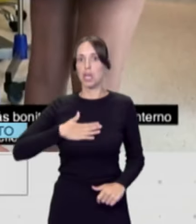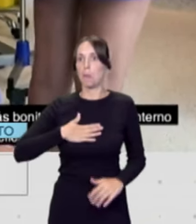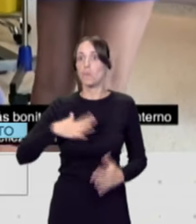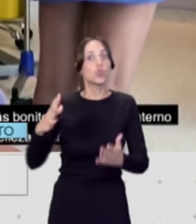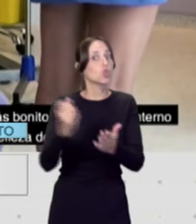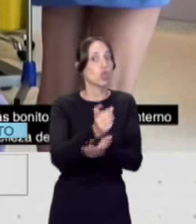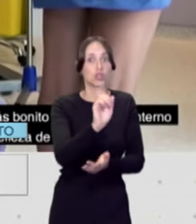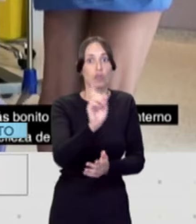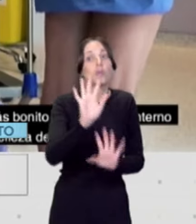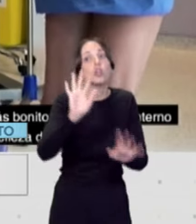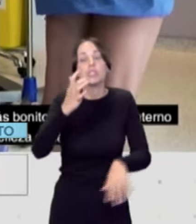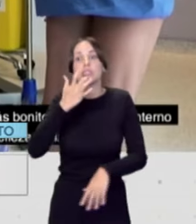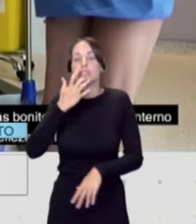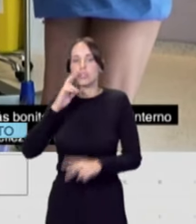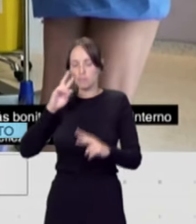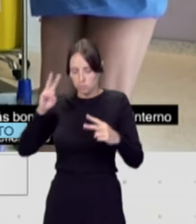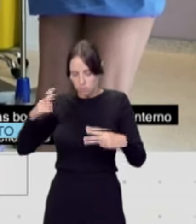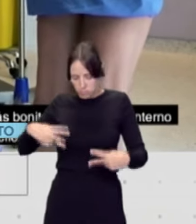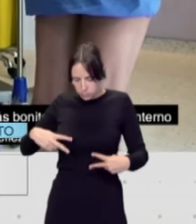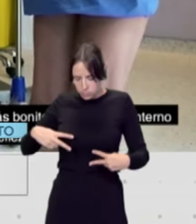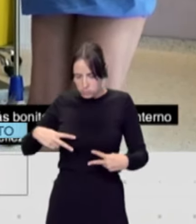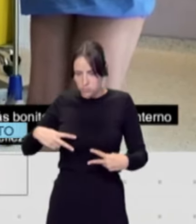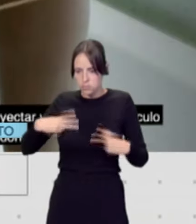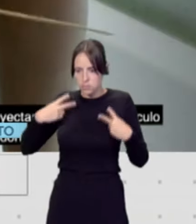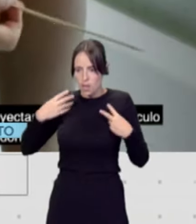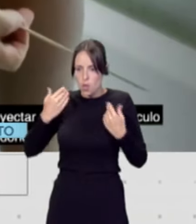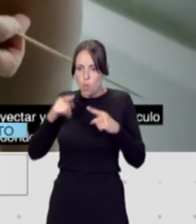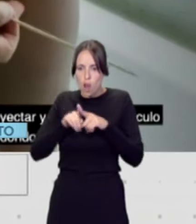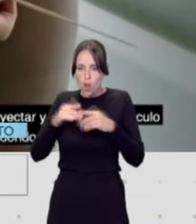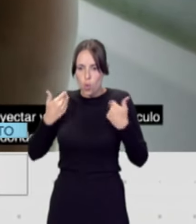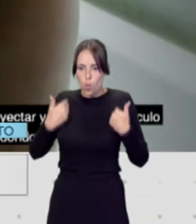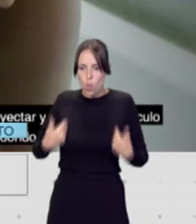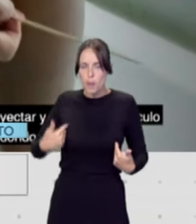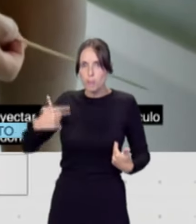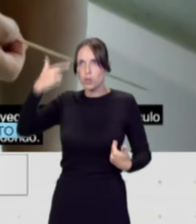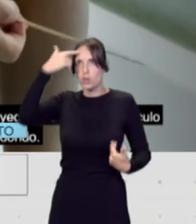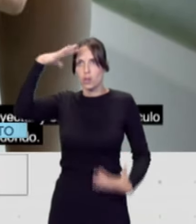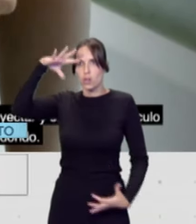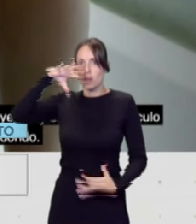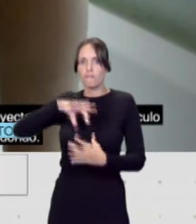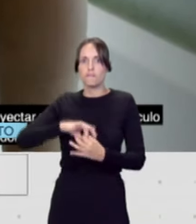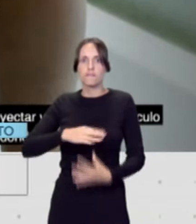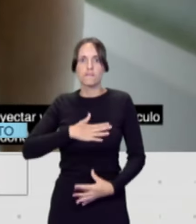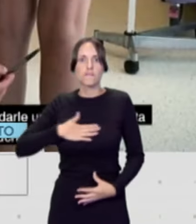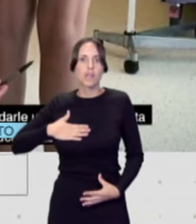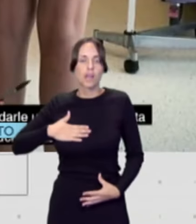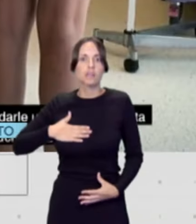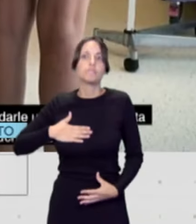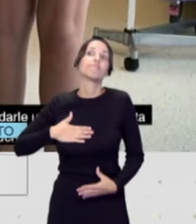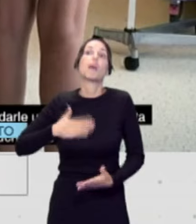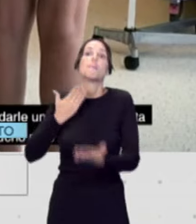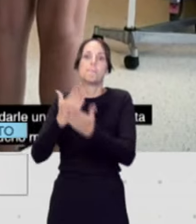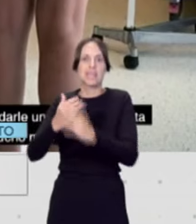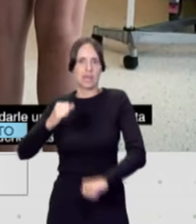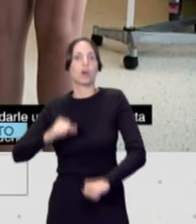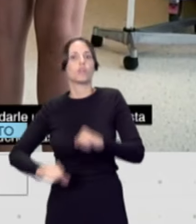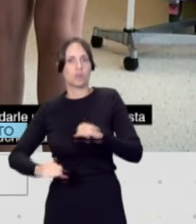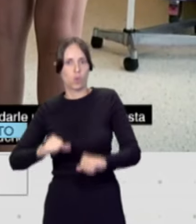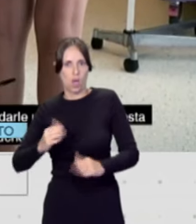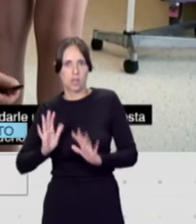su cuerpo, cuando se miran y su cabeza sea más sinérgico y se parezca más, piden una serie de cirugías. Y esta serie de